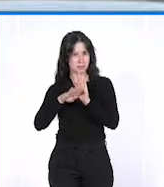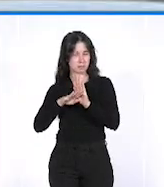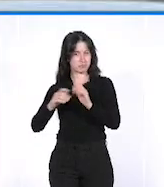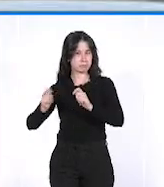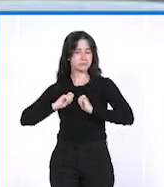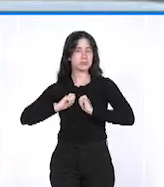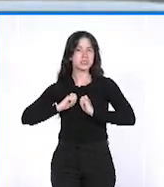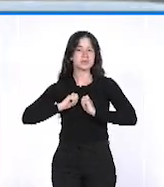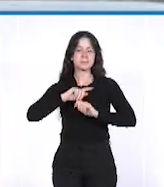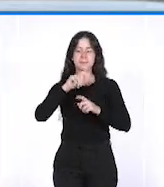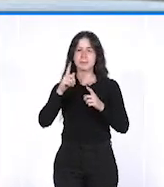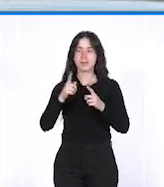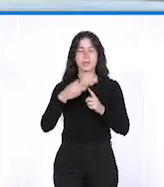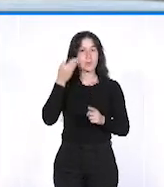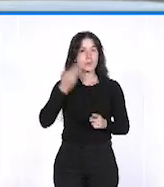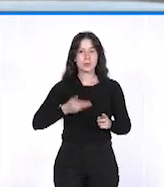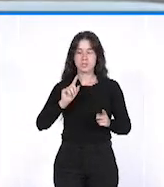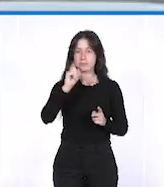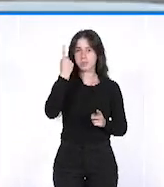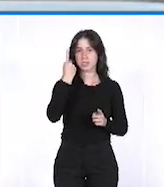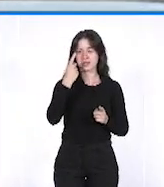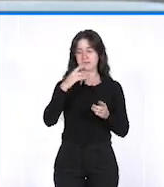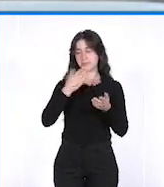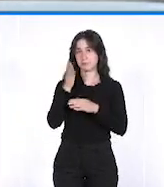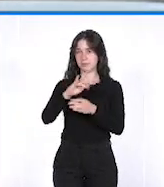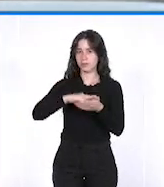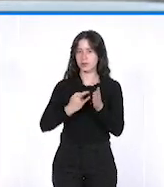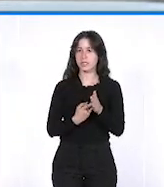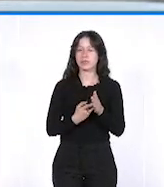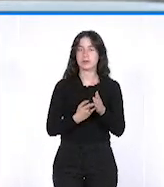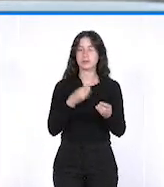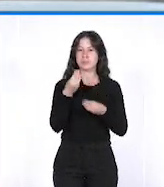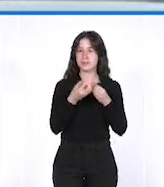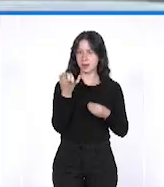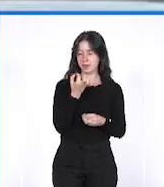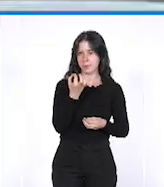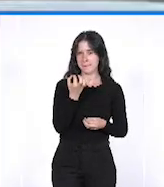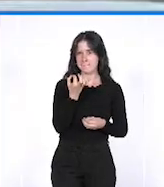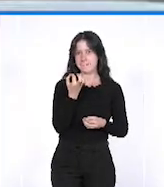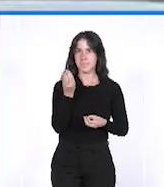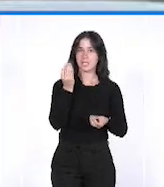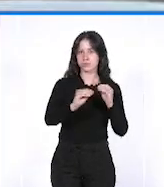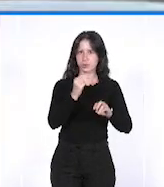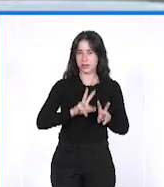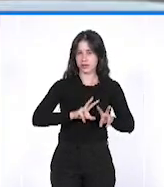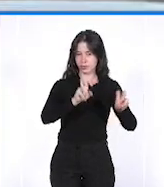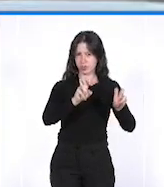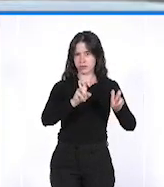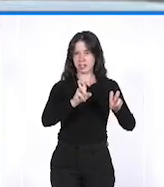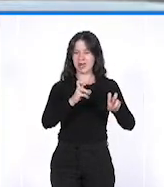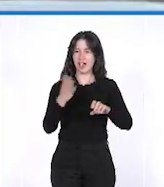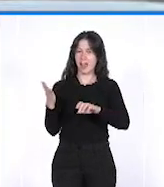cosas más importantes que se pedían para presentar el proyecto era que dado que se iban a hacer soluciones innovador teníamos